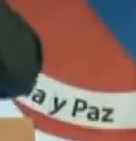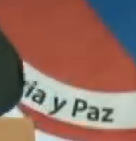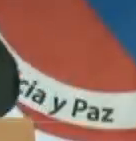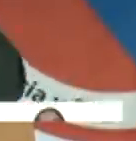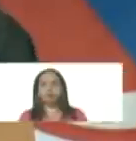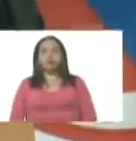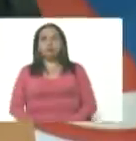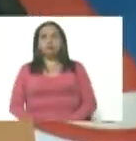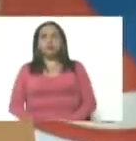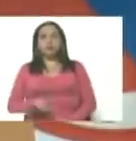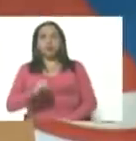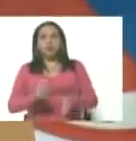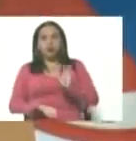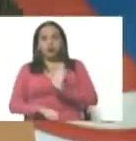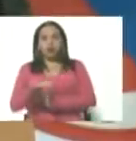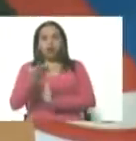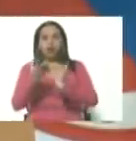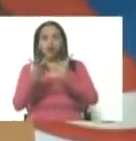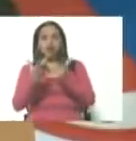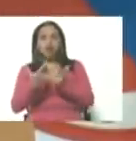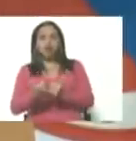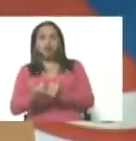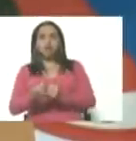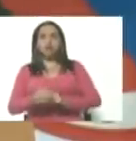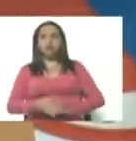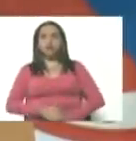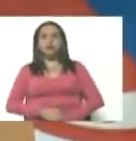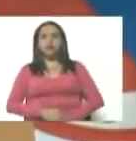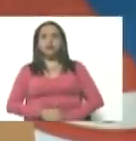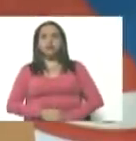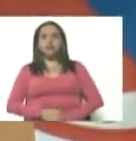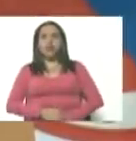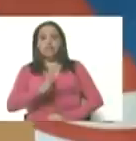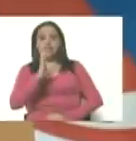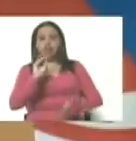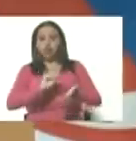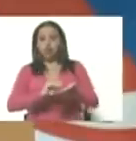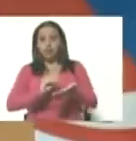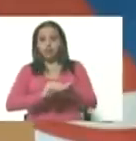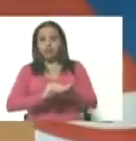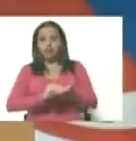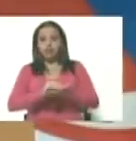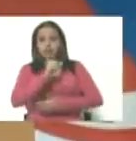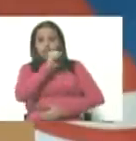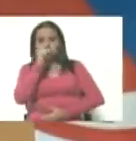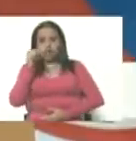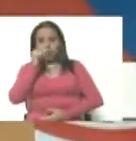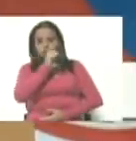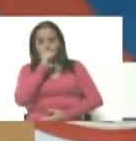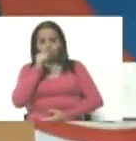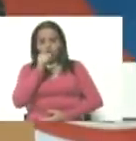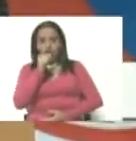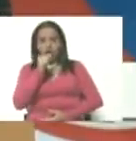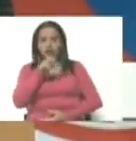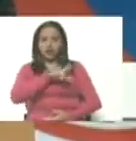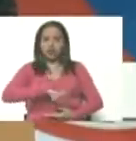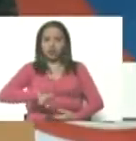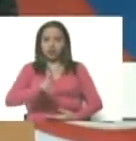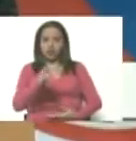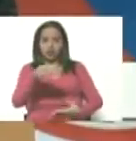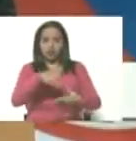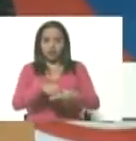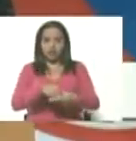han aumentado la concentración de tetrahidrocannabinol 5 veces, que es la sustancia psicoactiva